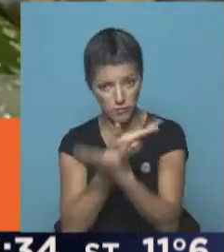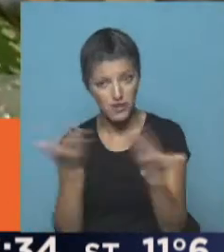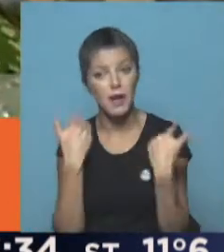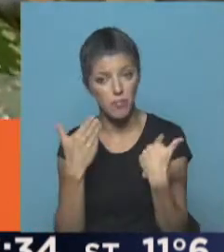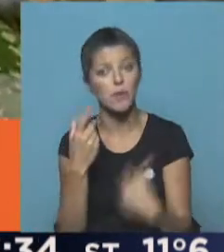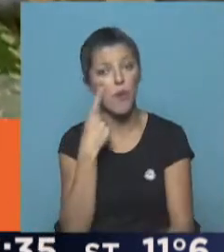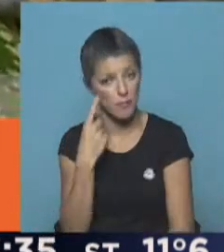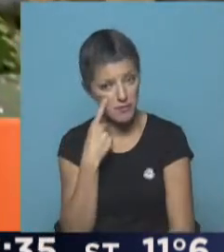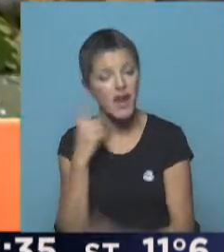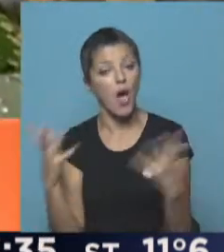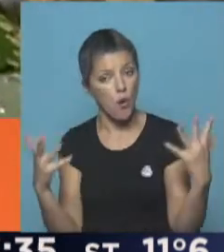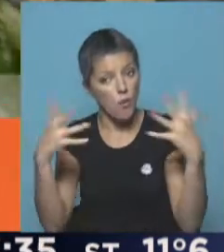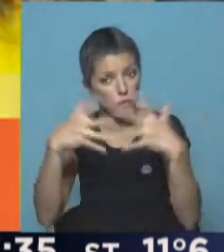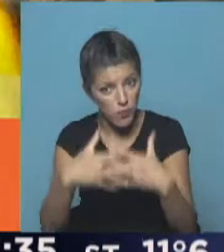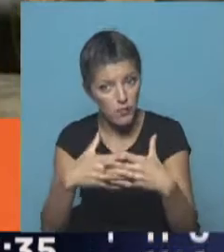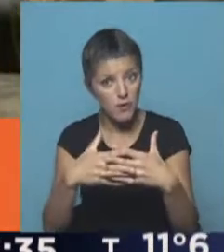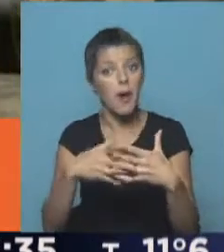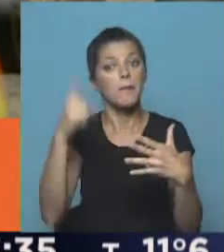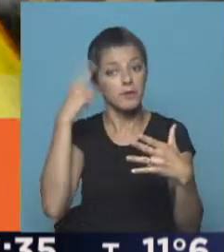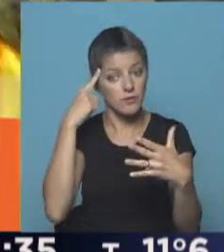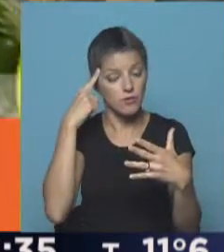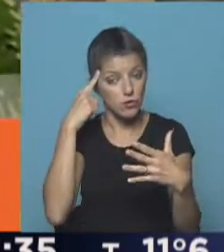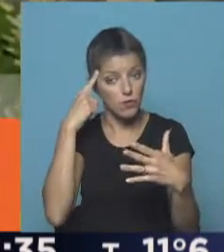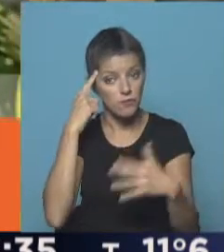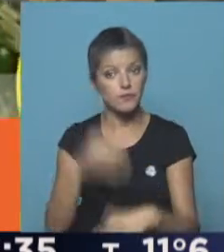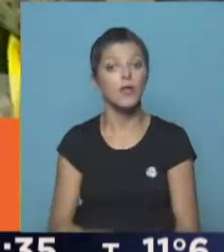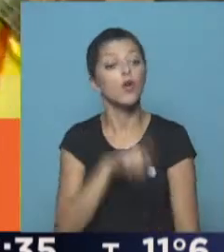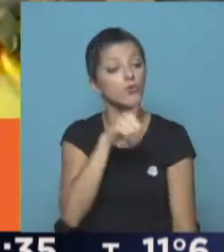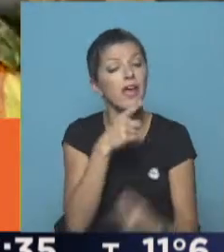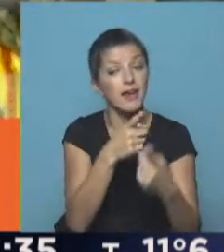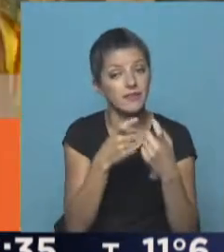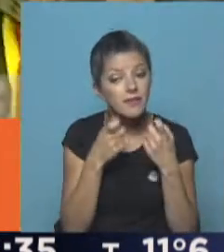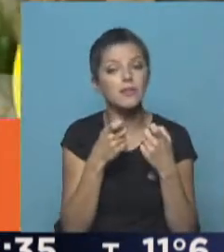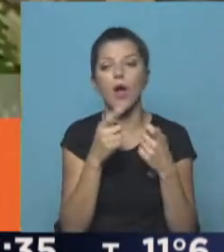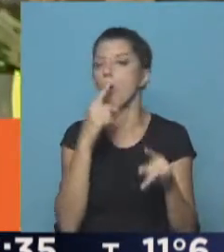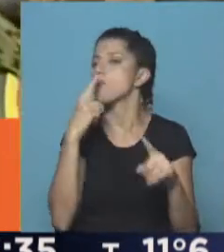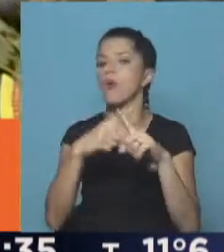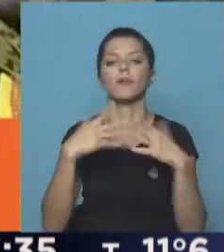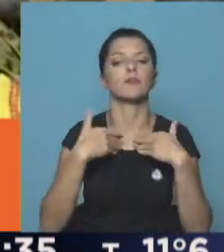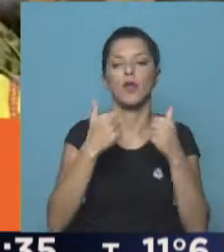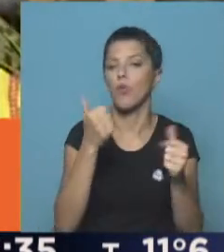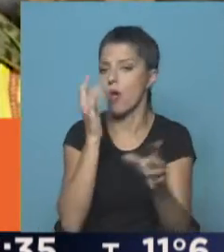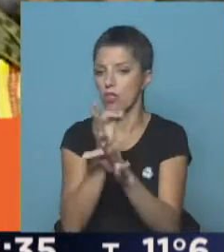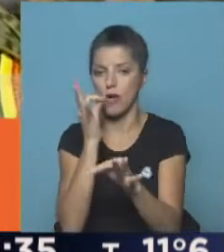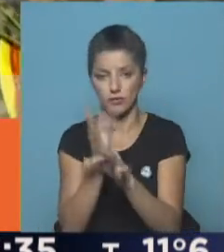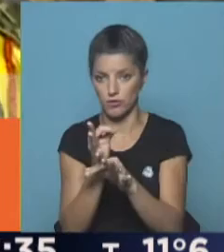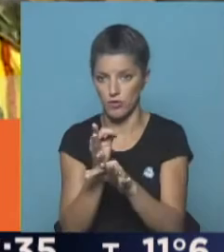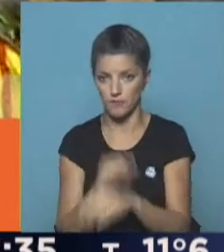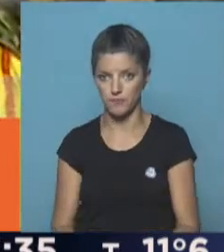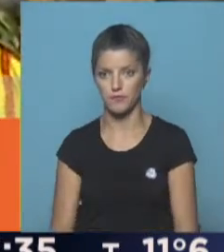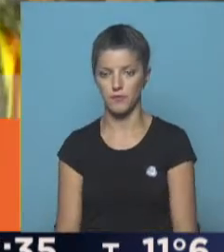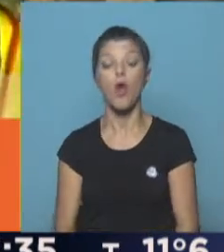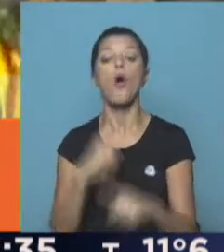vivir unidos, pensando en lo que a usted le aqueja, por la salud, por la educación, por